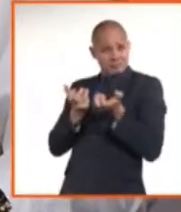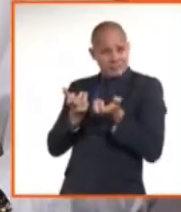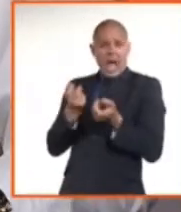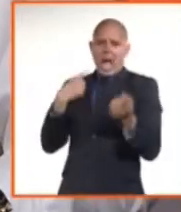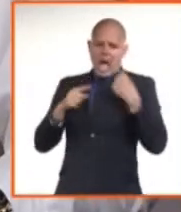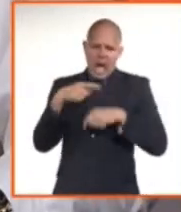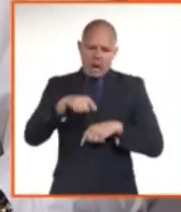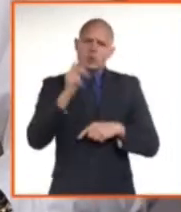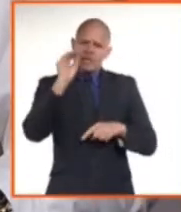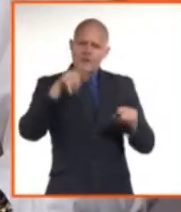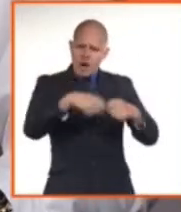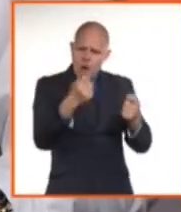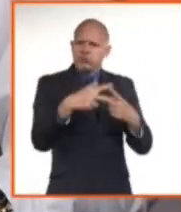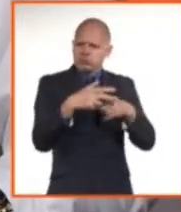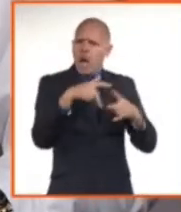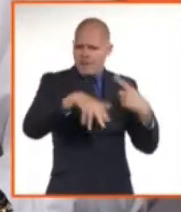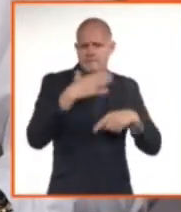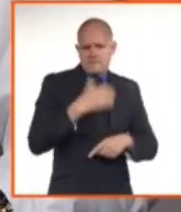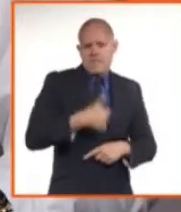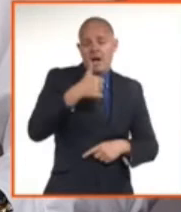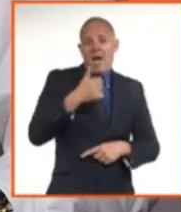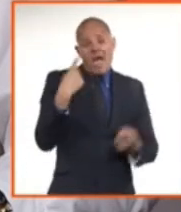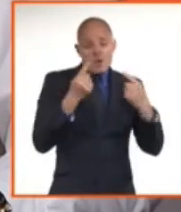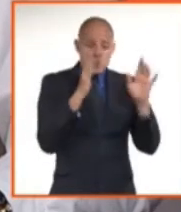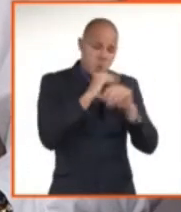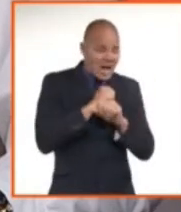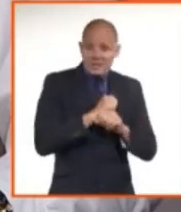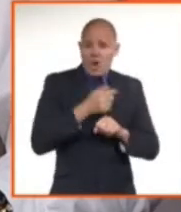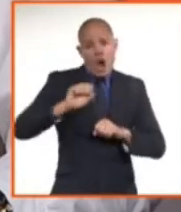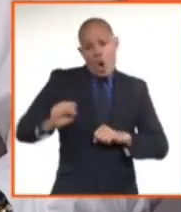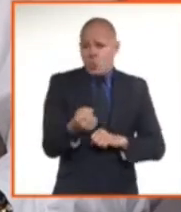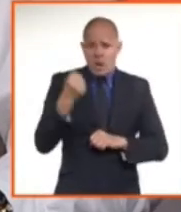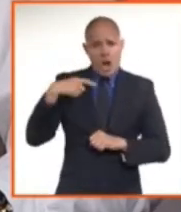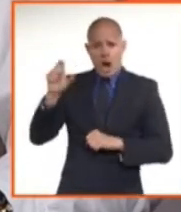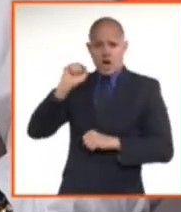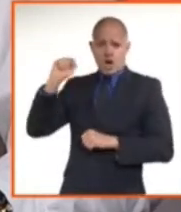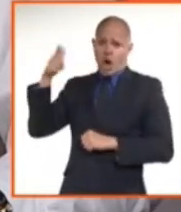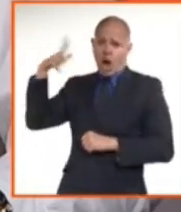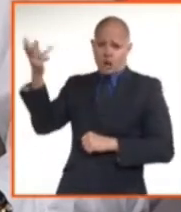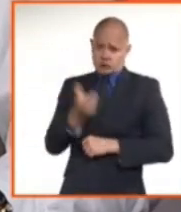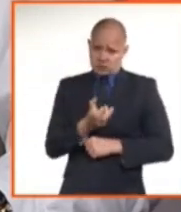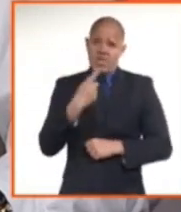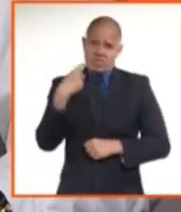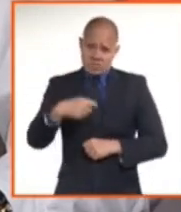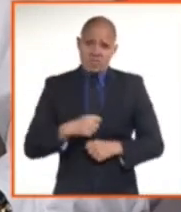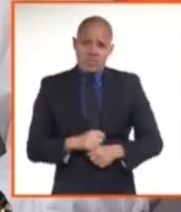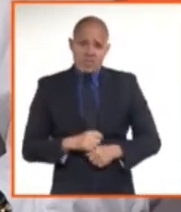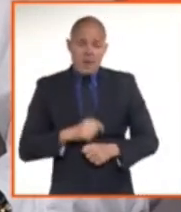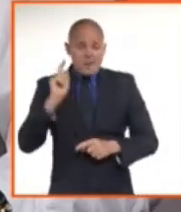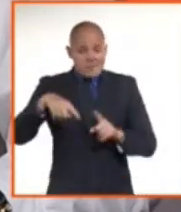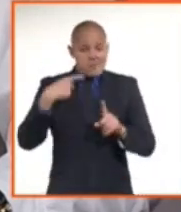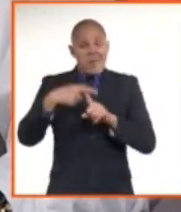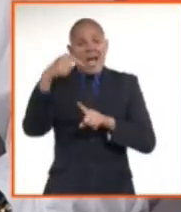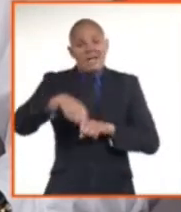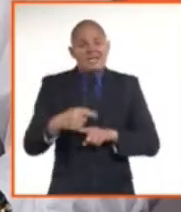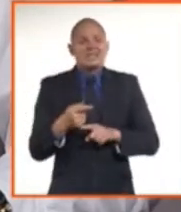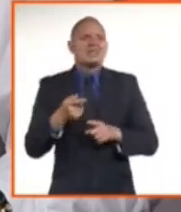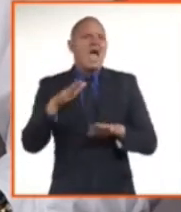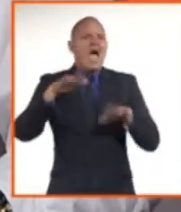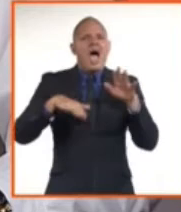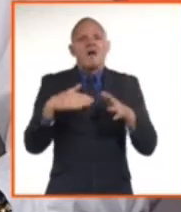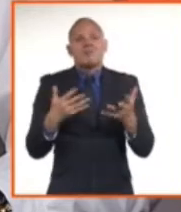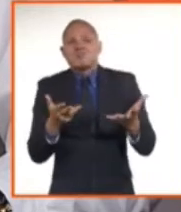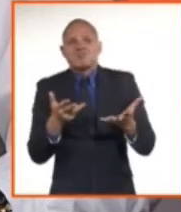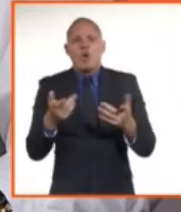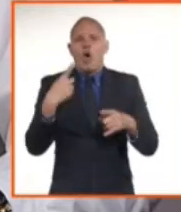país, disminuyendo los costos de importaciones, se necesita también materias primas para la fabricación aquí en las